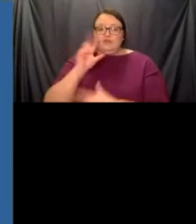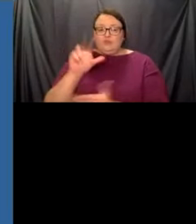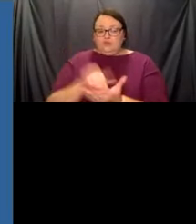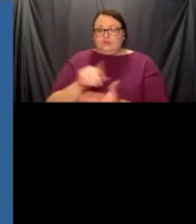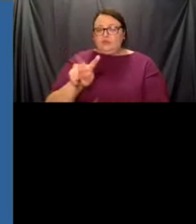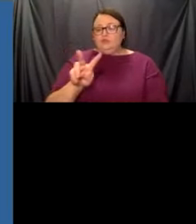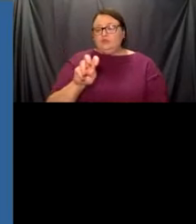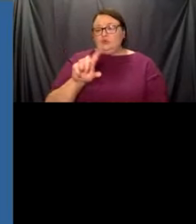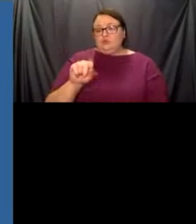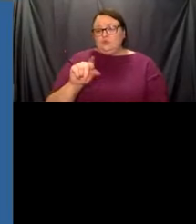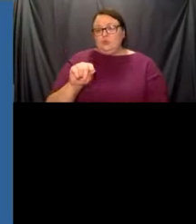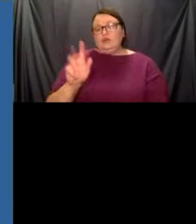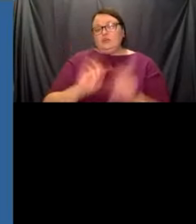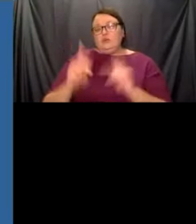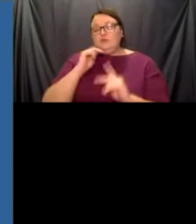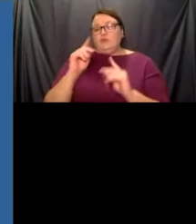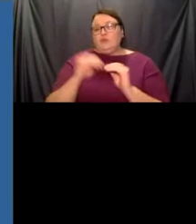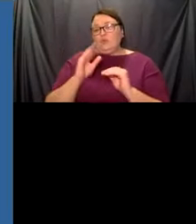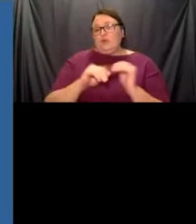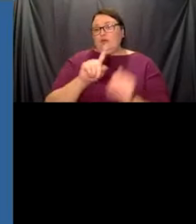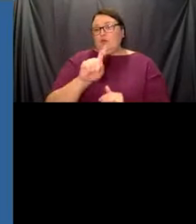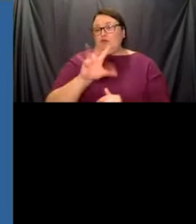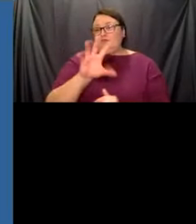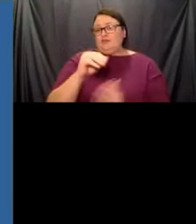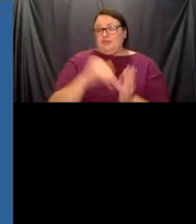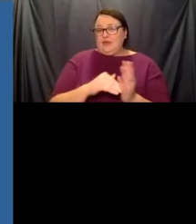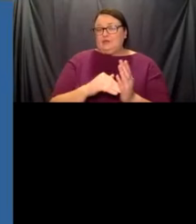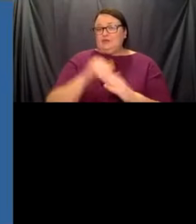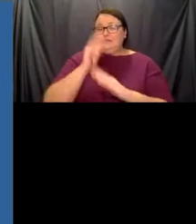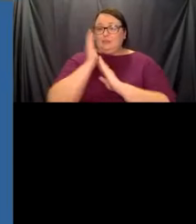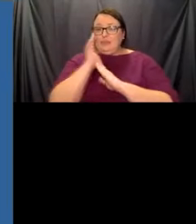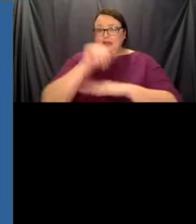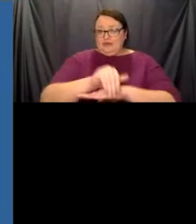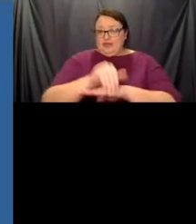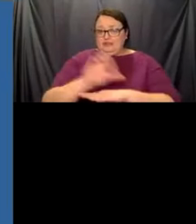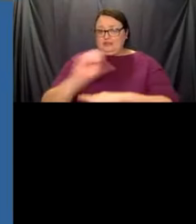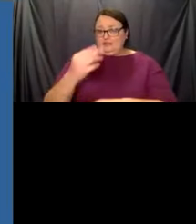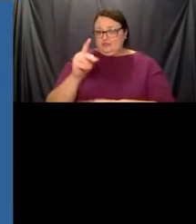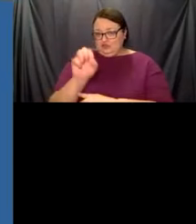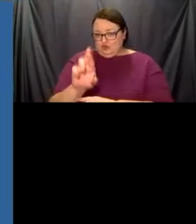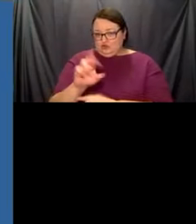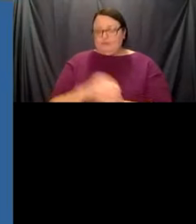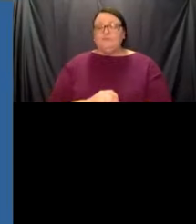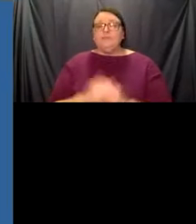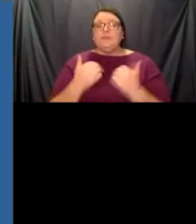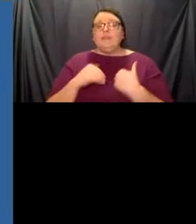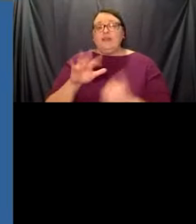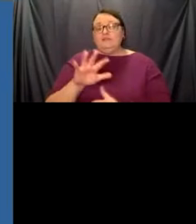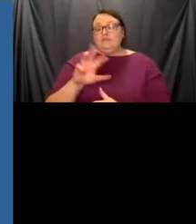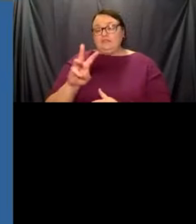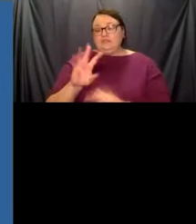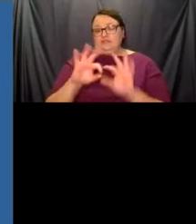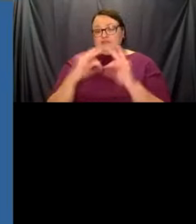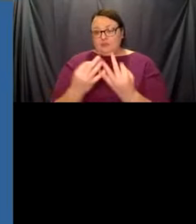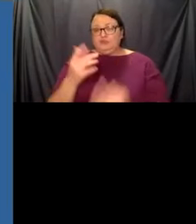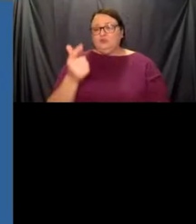el proyecto Home incluyeron programas para compradores de vivienda, programas de rehabilitación de alquileres